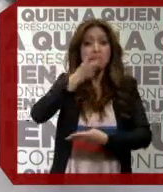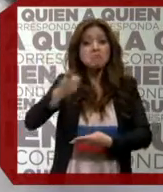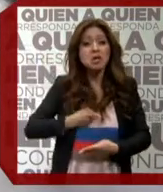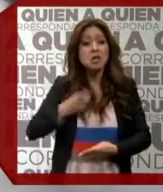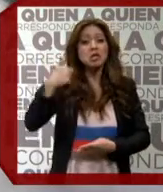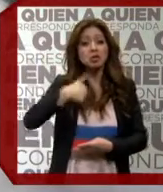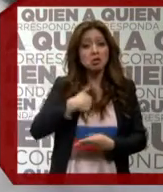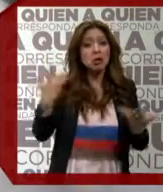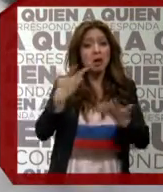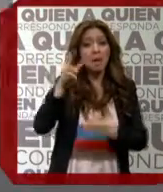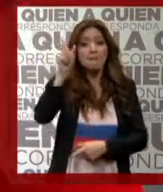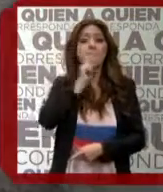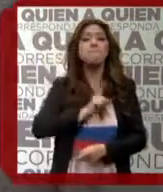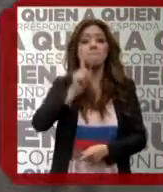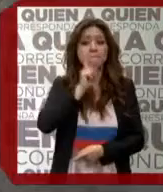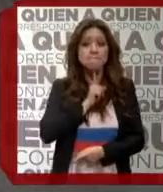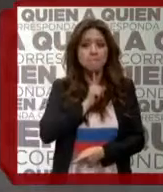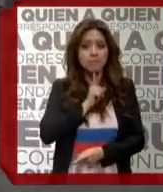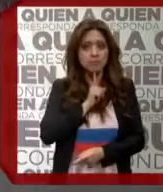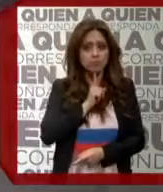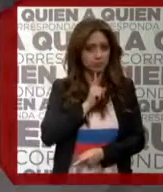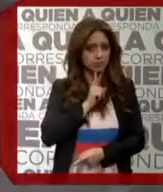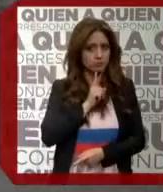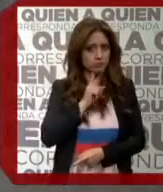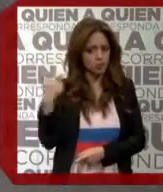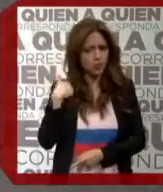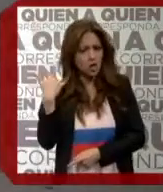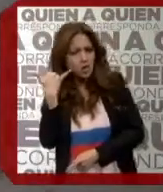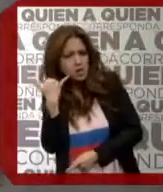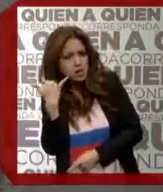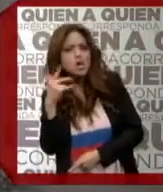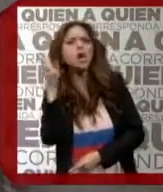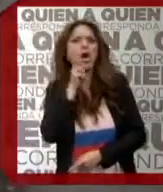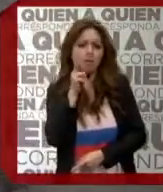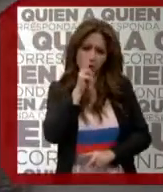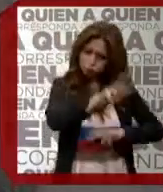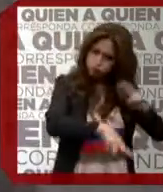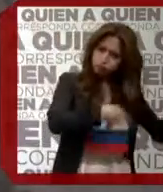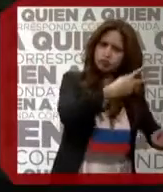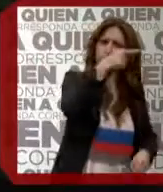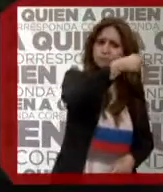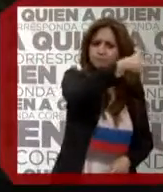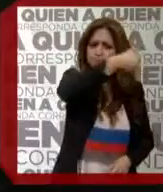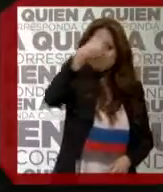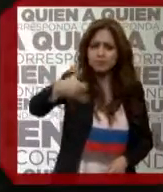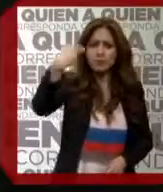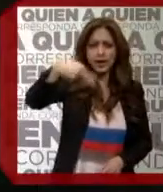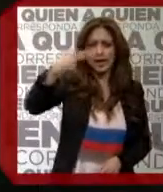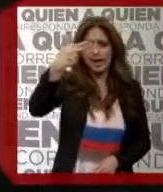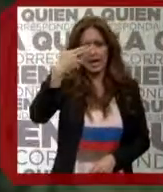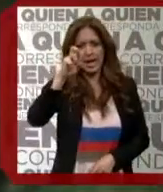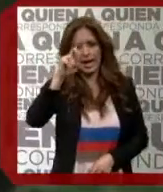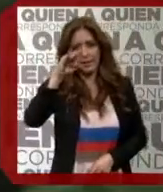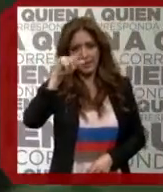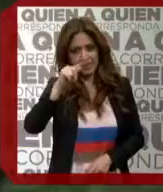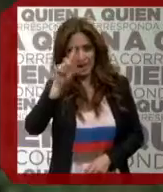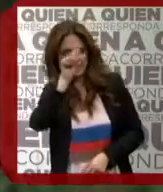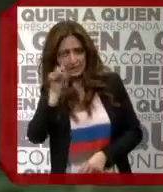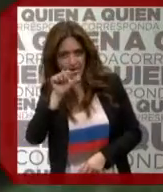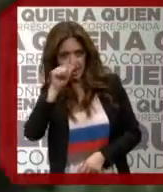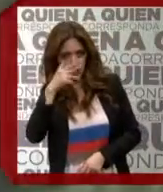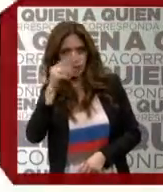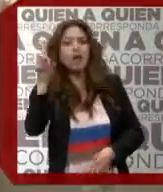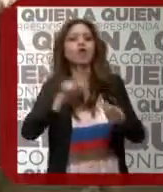arreglado todo y puras mentiras. Y de inmediato me dirigí a una unidad habitacional llamada Ermita Zaragoza, en la